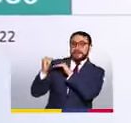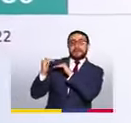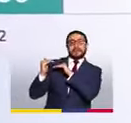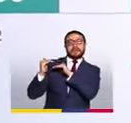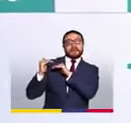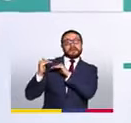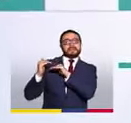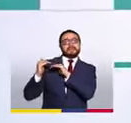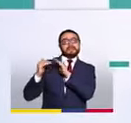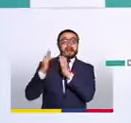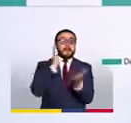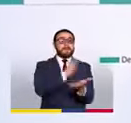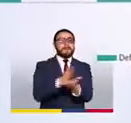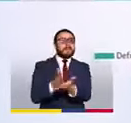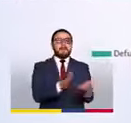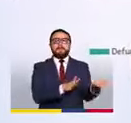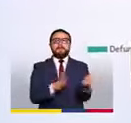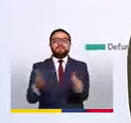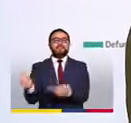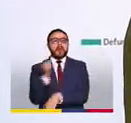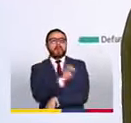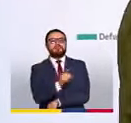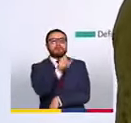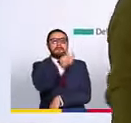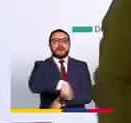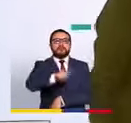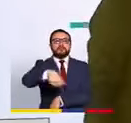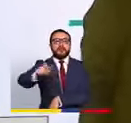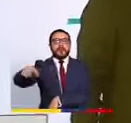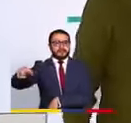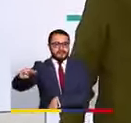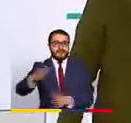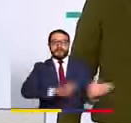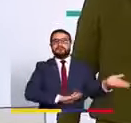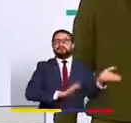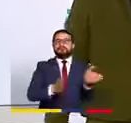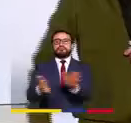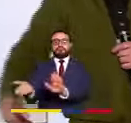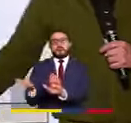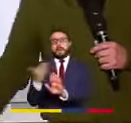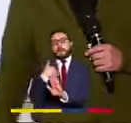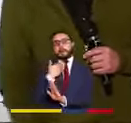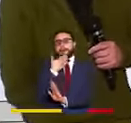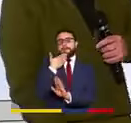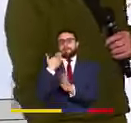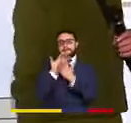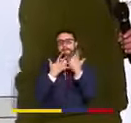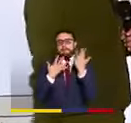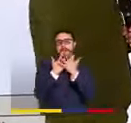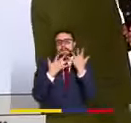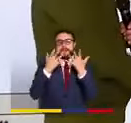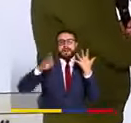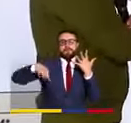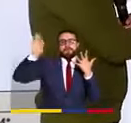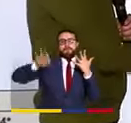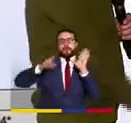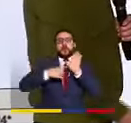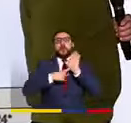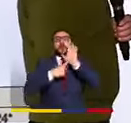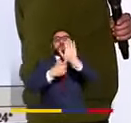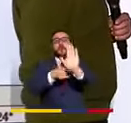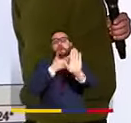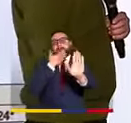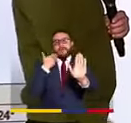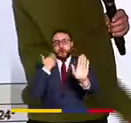en términos de casos, que son personas, entonces prefiero que la fría matemática del porcentaje, el